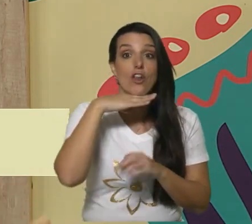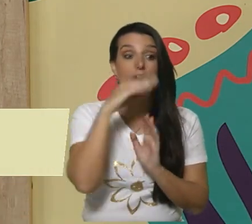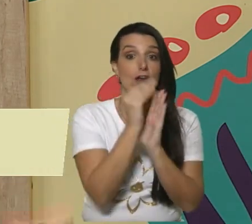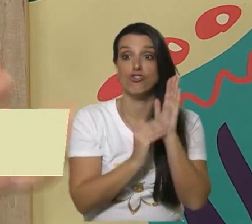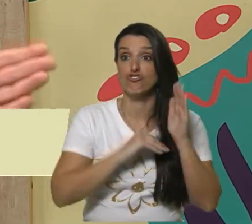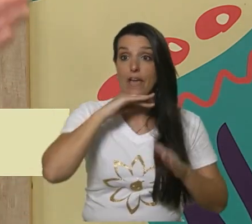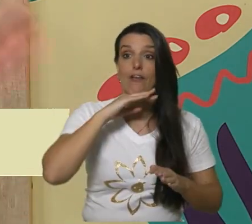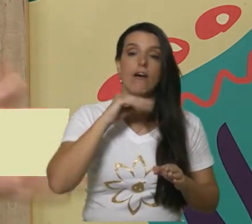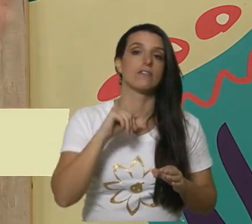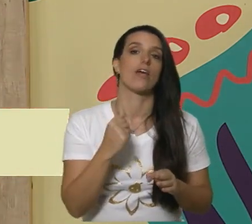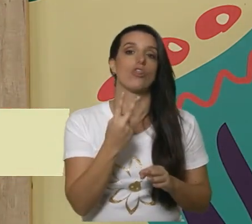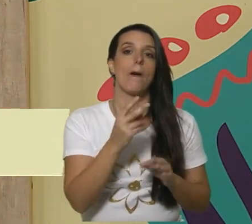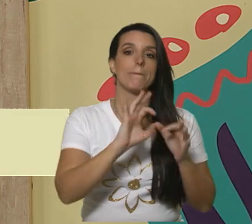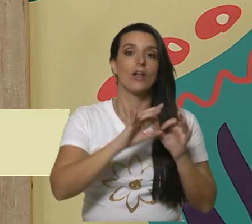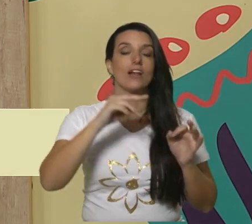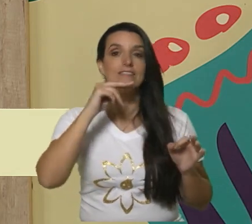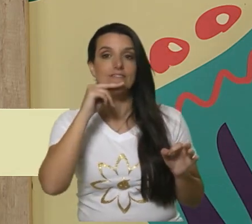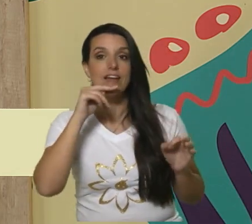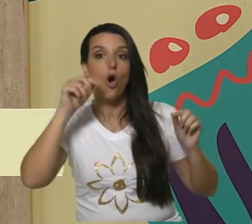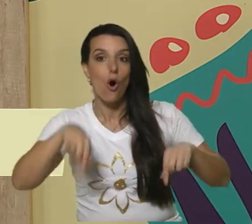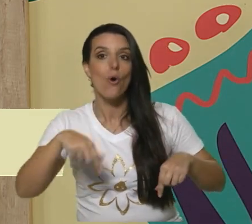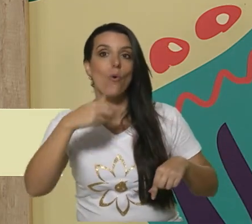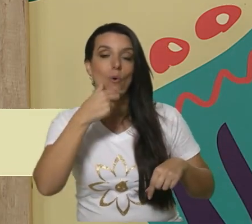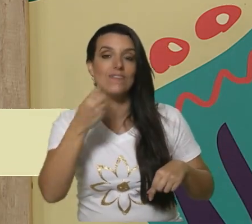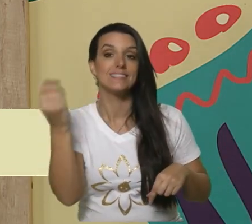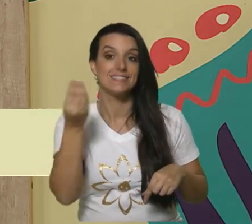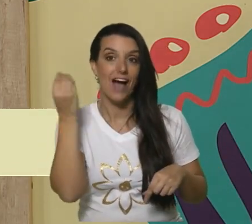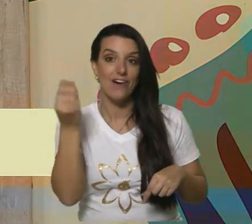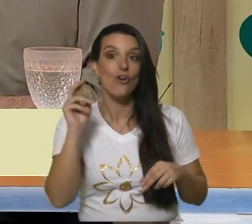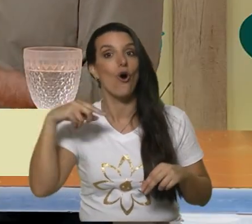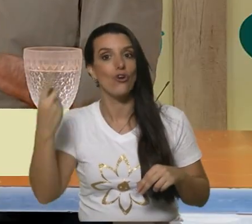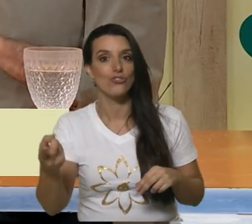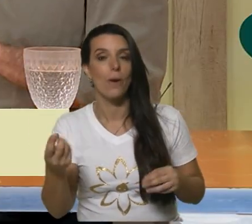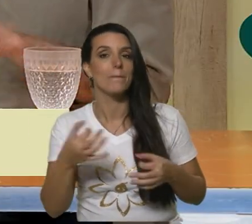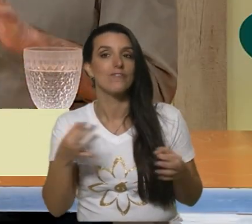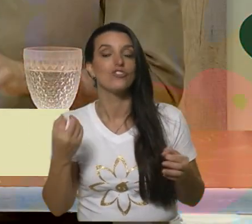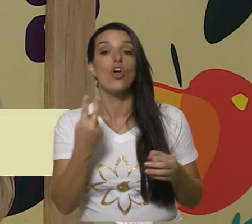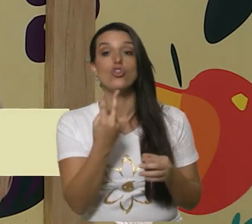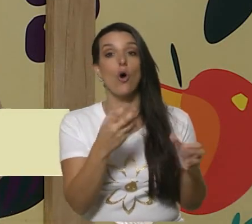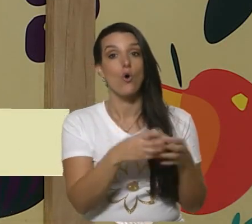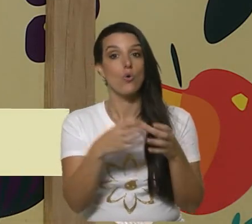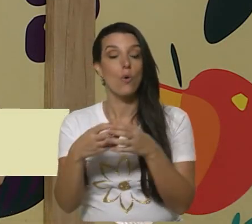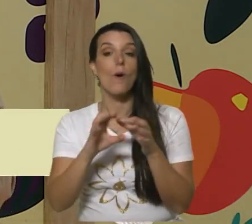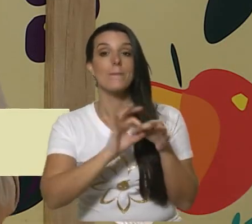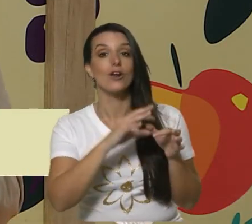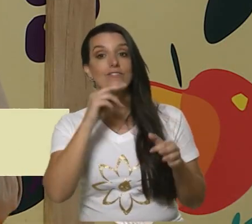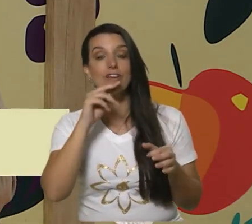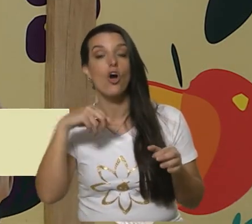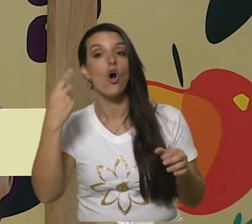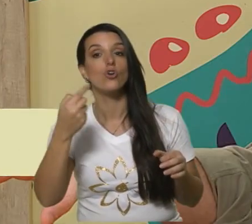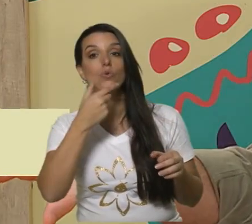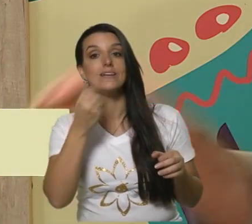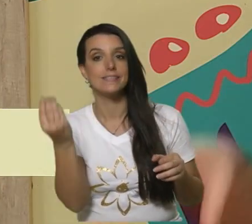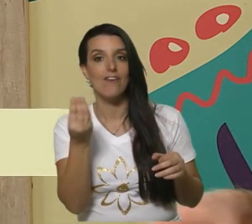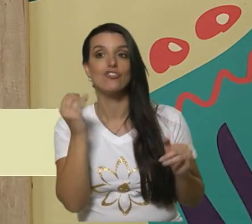vez anterior y estoy dando miércoles y viernes y hoy jueves y el sábado otro perfecto que son dos grupos uno que va miércoles y viernes y otro que va jueves y